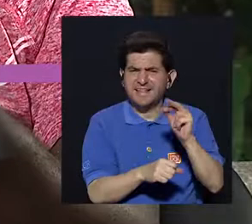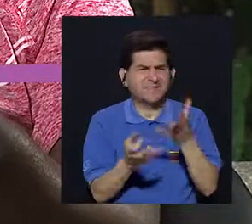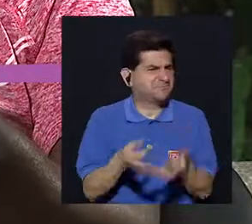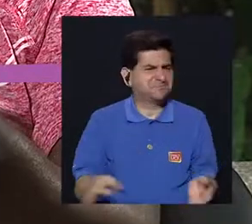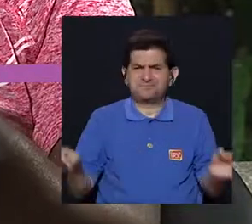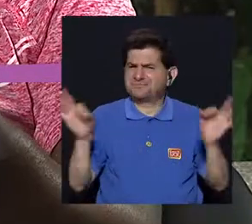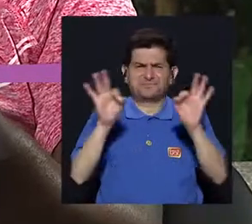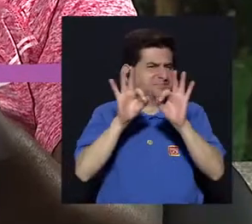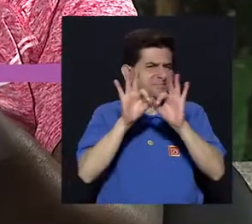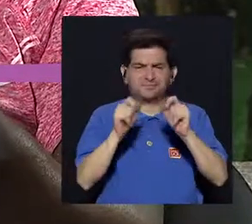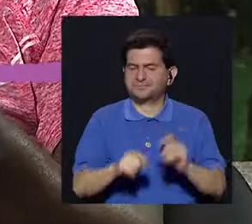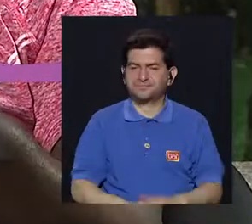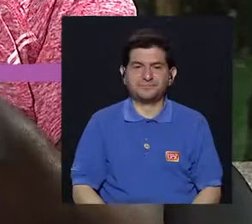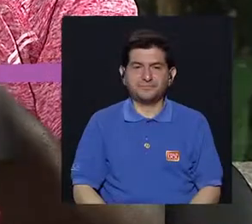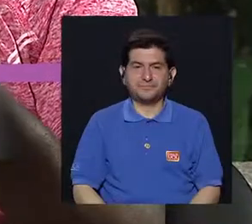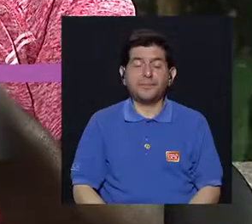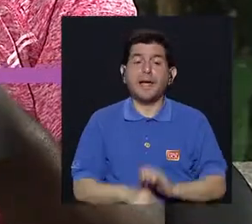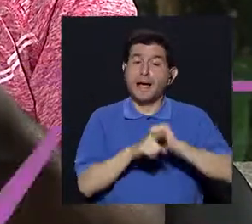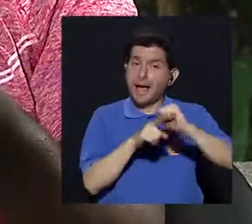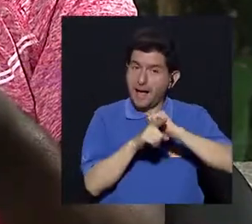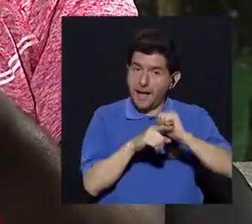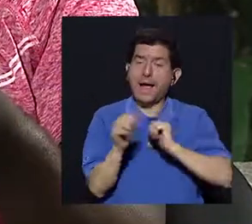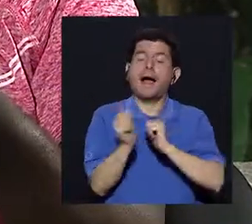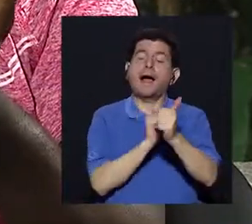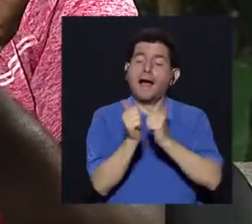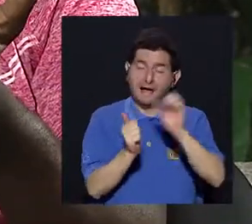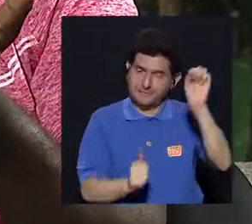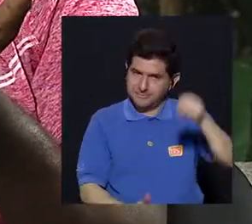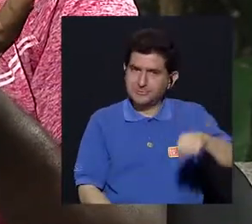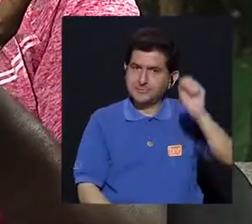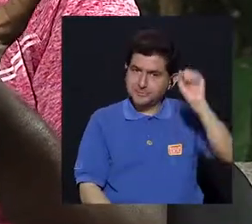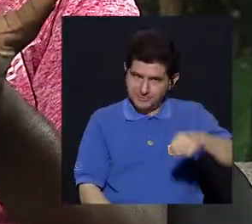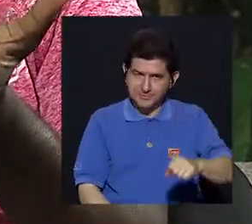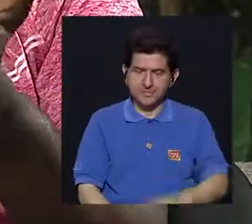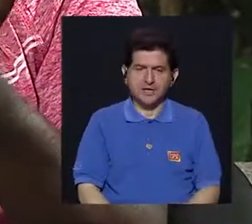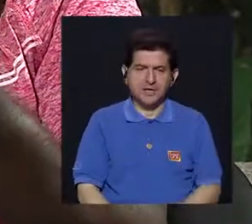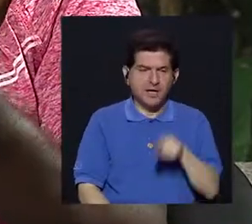es tan importante. Ya para la práctica del deporte sí, ahí